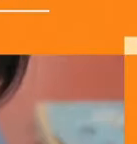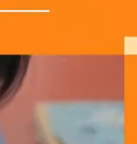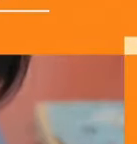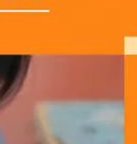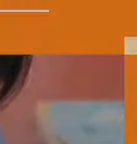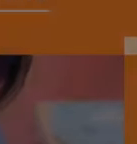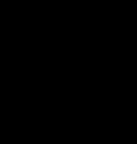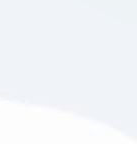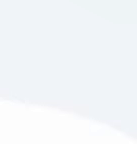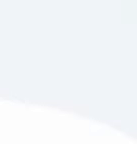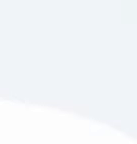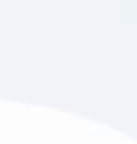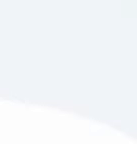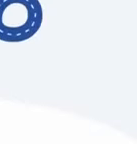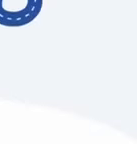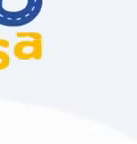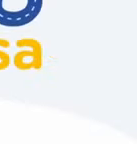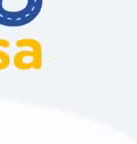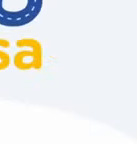secundaria.